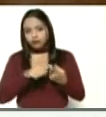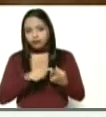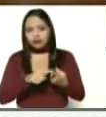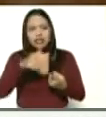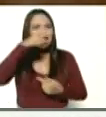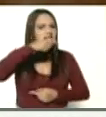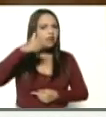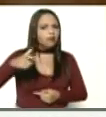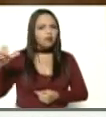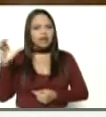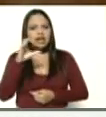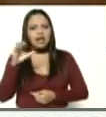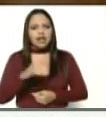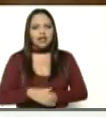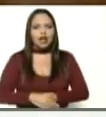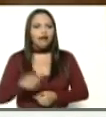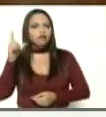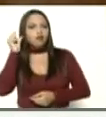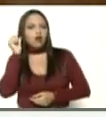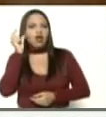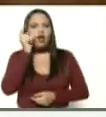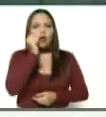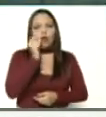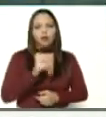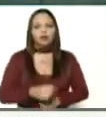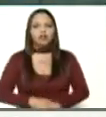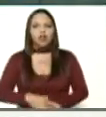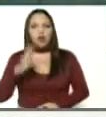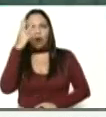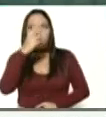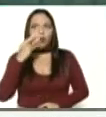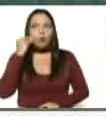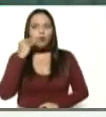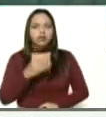pueblo de Caracas, hombres, mujeres, jóvenes,